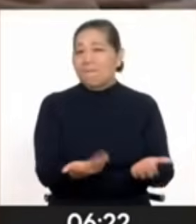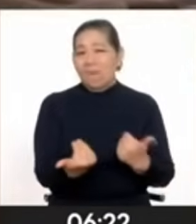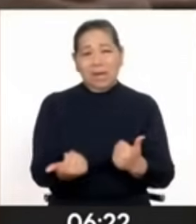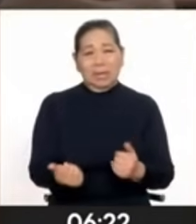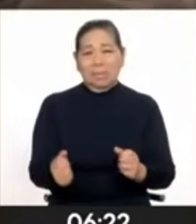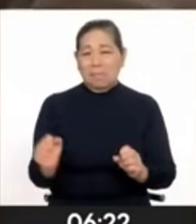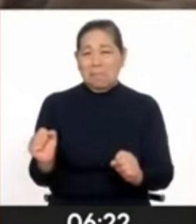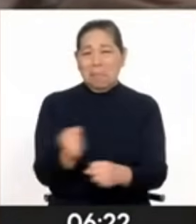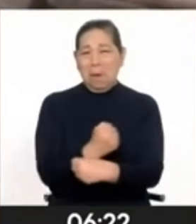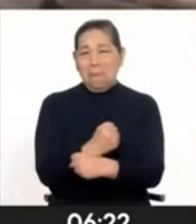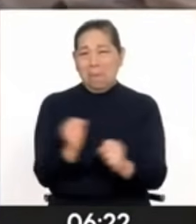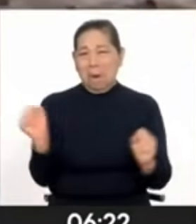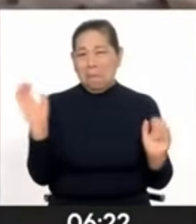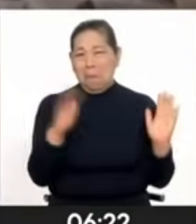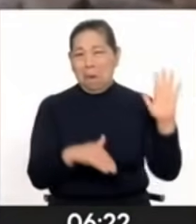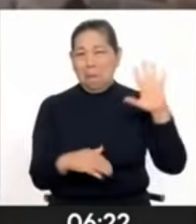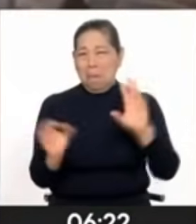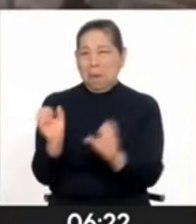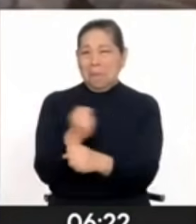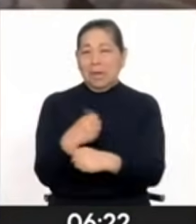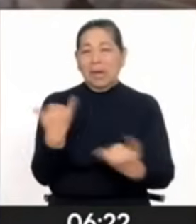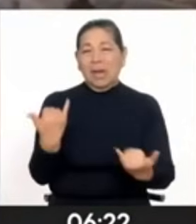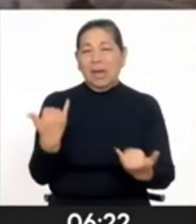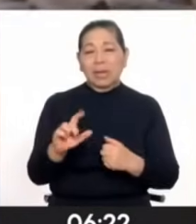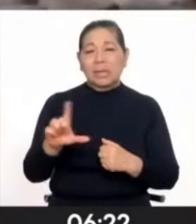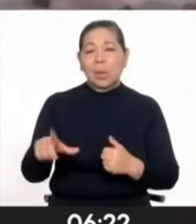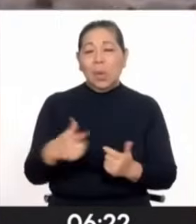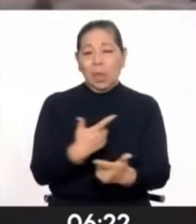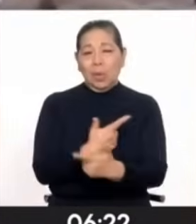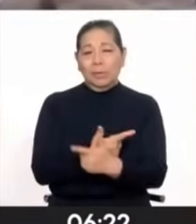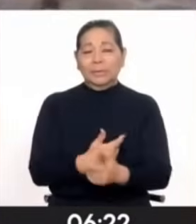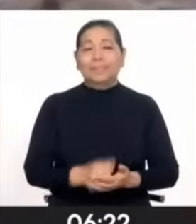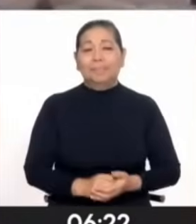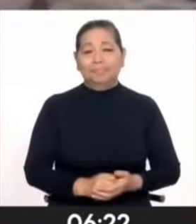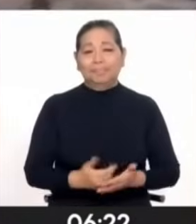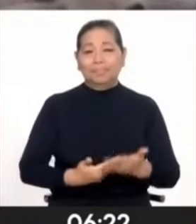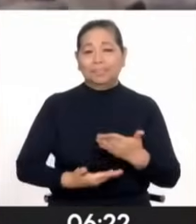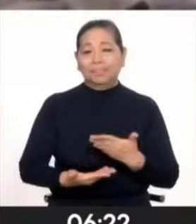demolición también de estas estructuras aquí en el distrito de San Juan de Lurigancho. Con esta información retornamos a estudios.